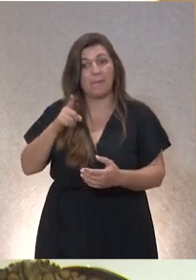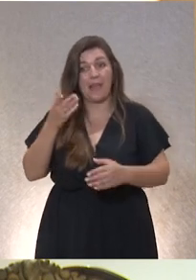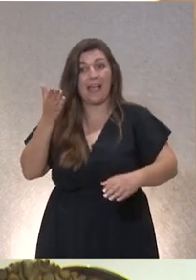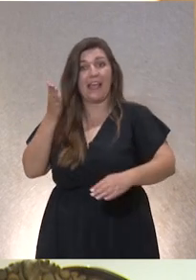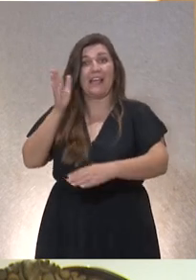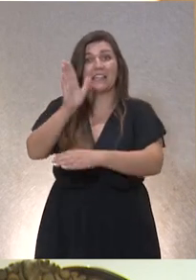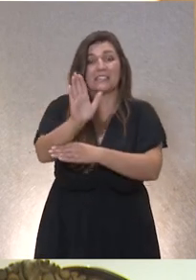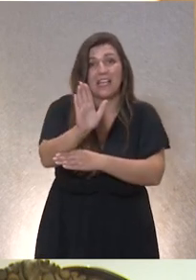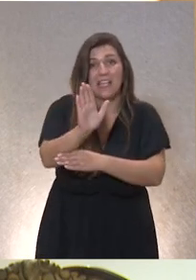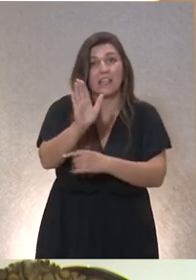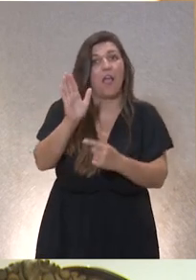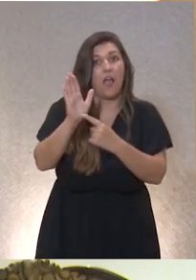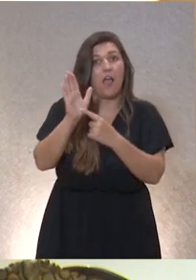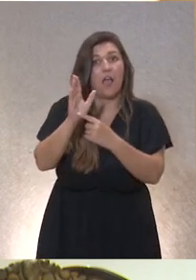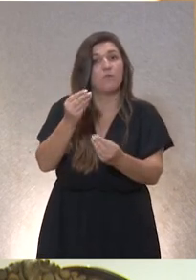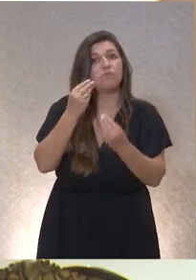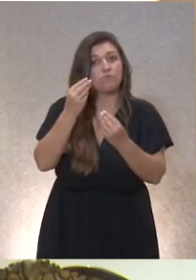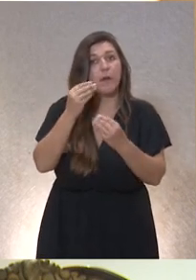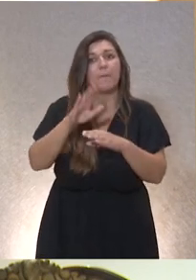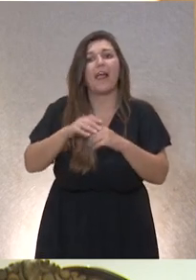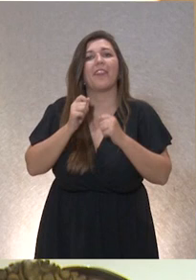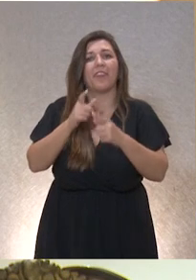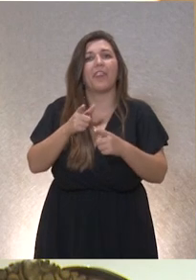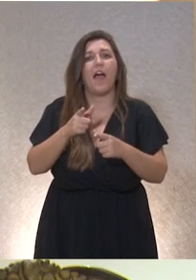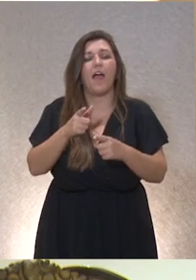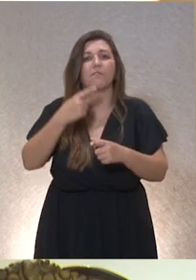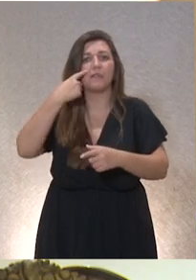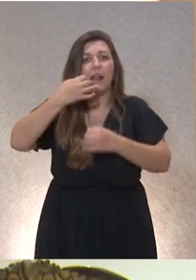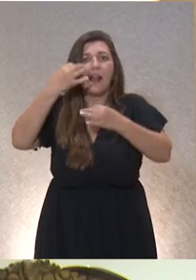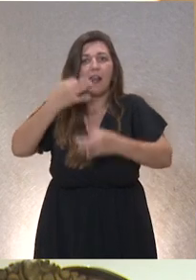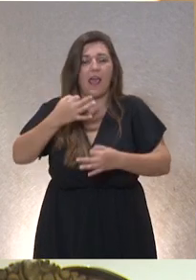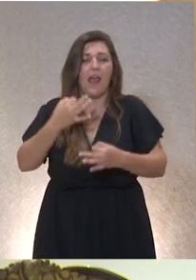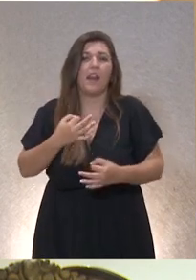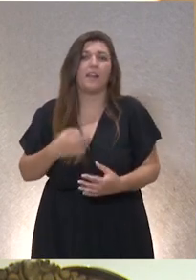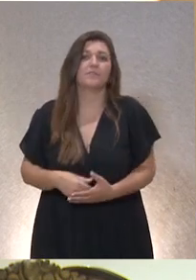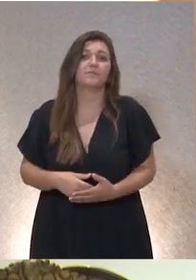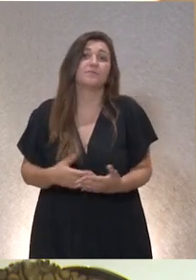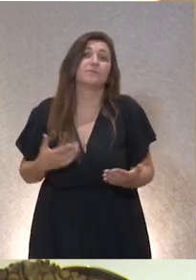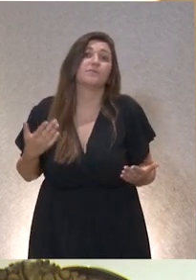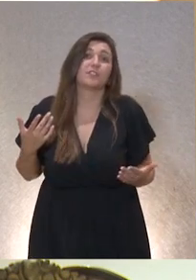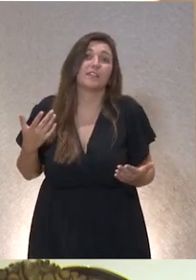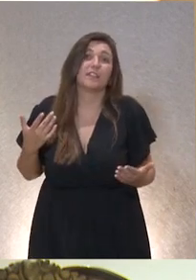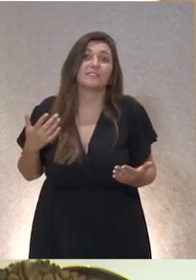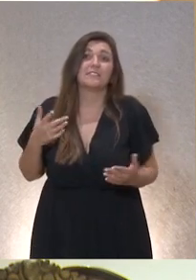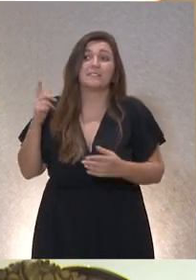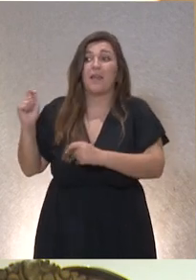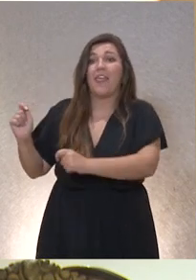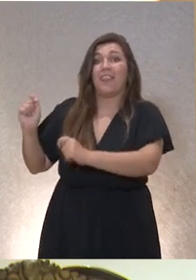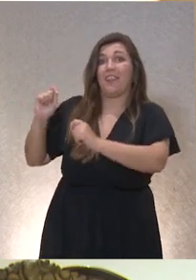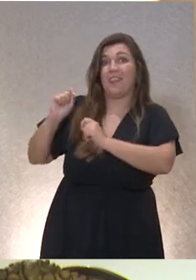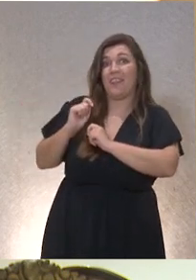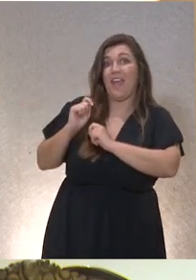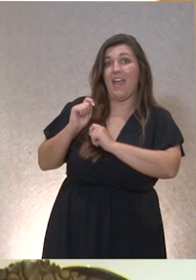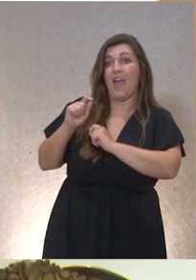enseñarlas para fortalecer la credibilidad el uso de fuentes pasa por la credibilidad que se otorga la